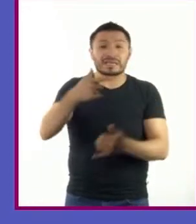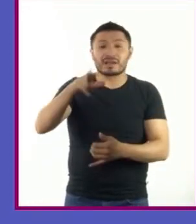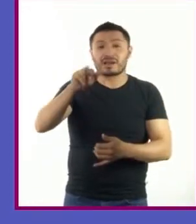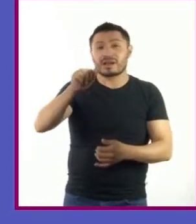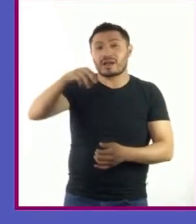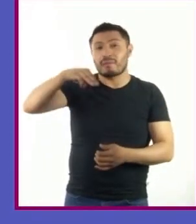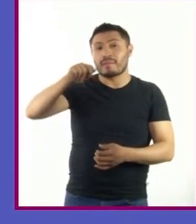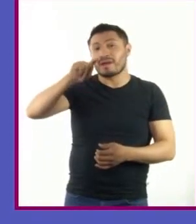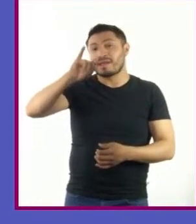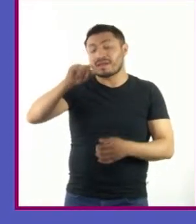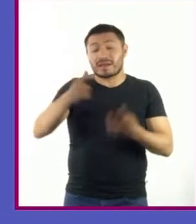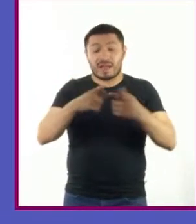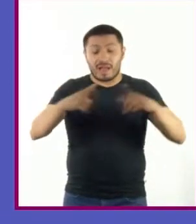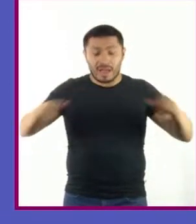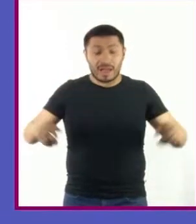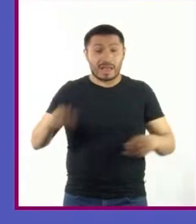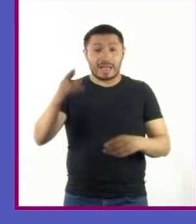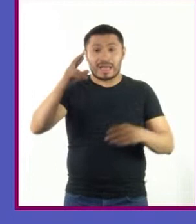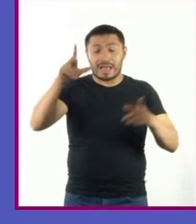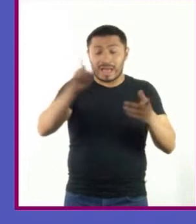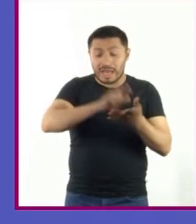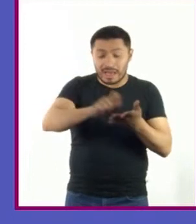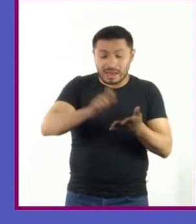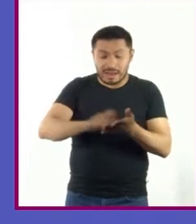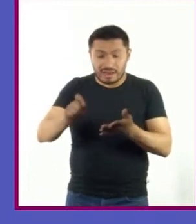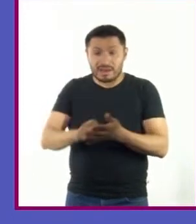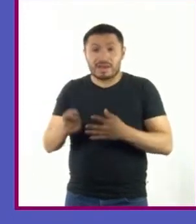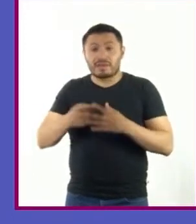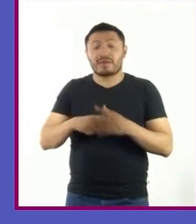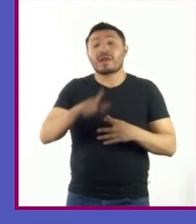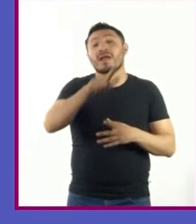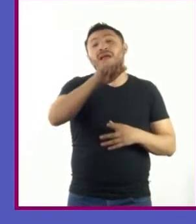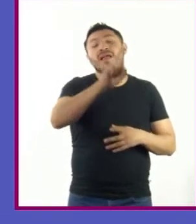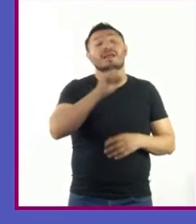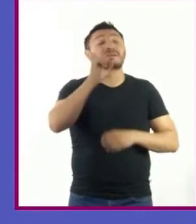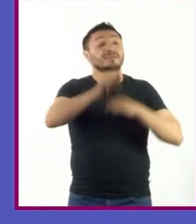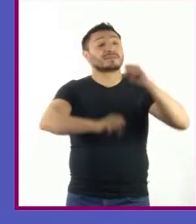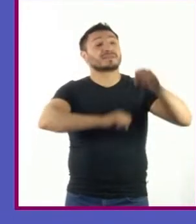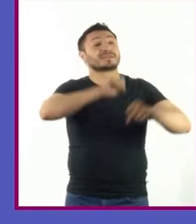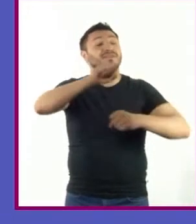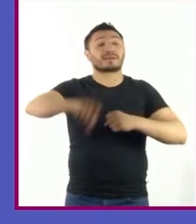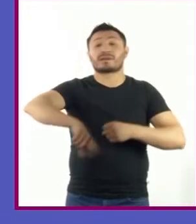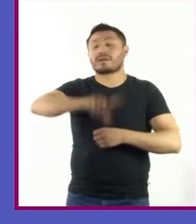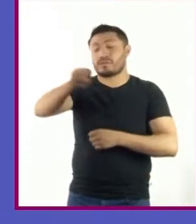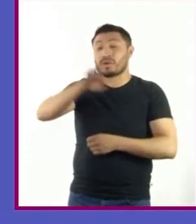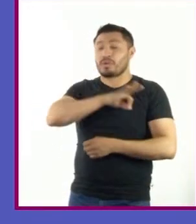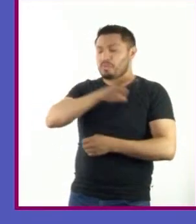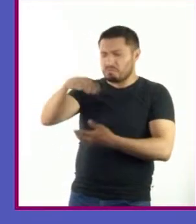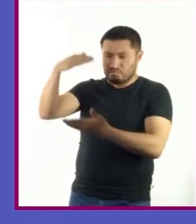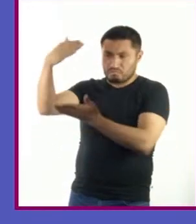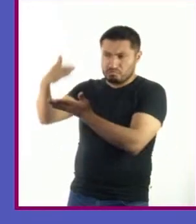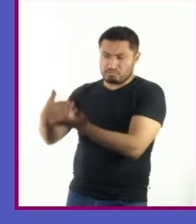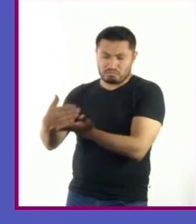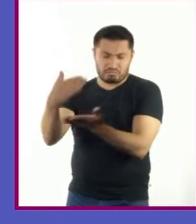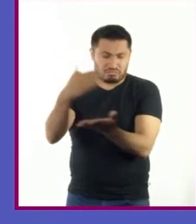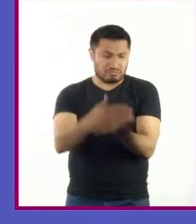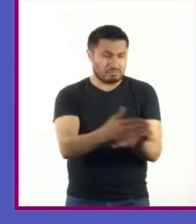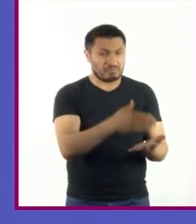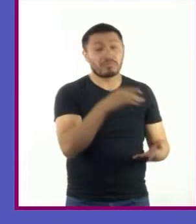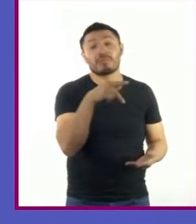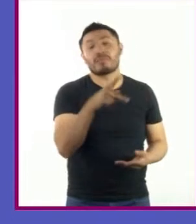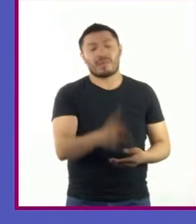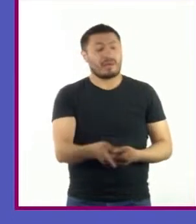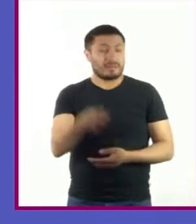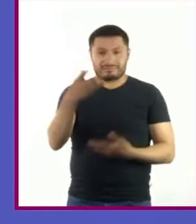pues comienza con el sujeto las bicicletas y luego dice, puedes hacer paradas, sin especificar que